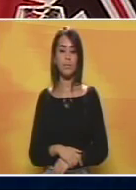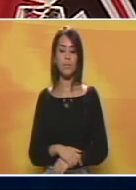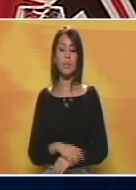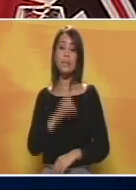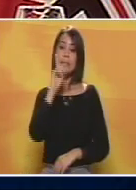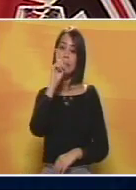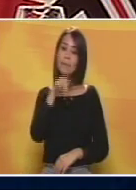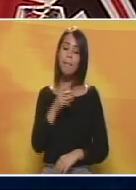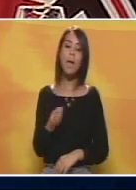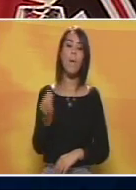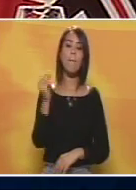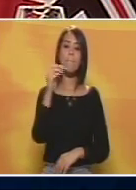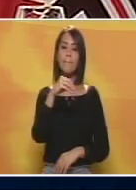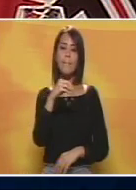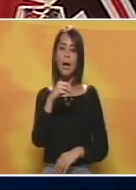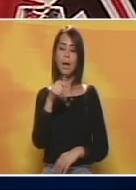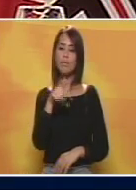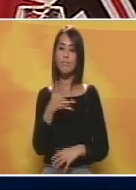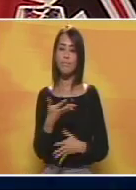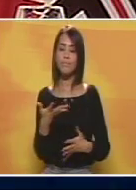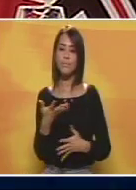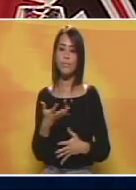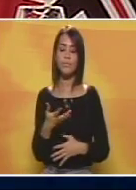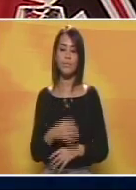hemos agregado para esto